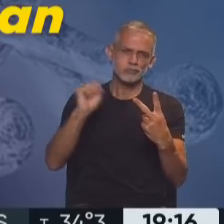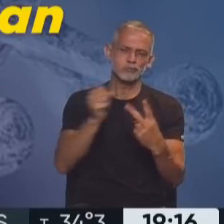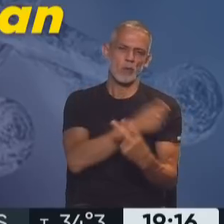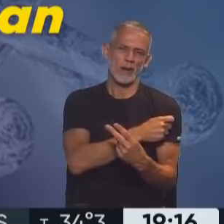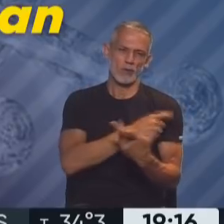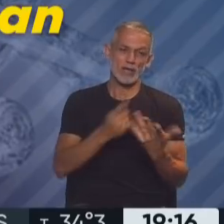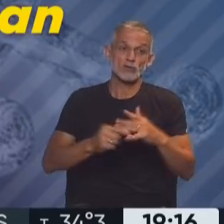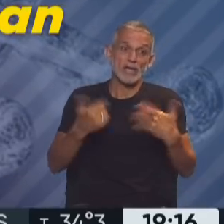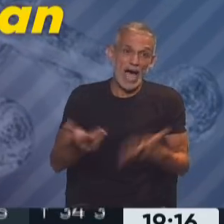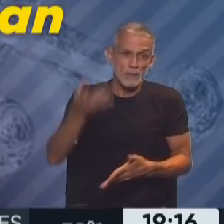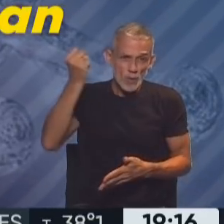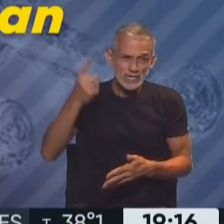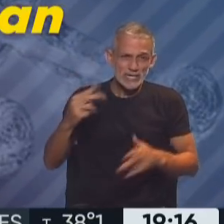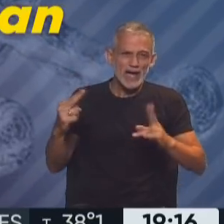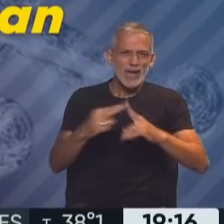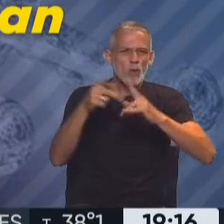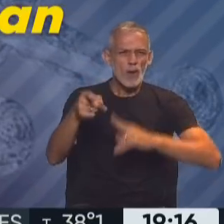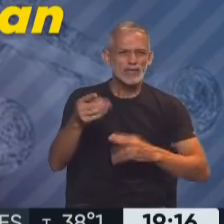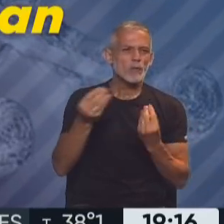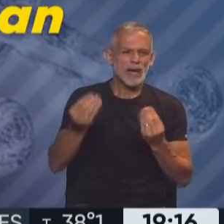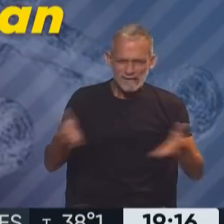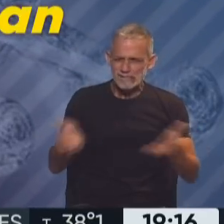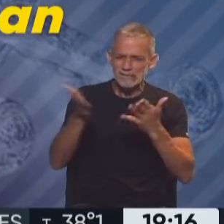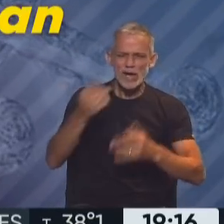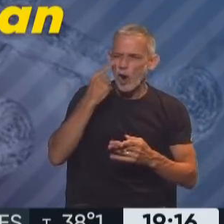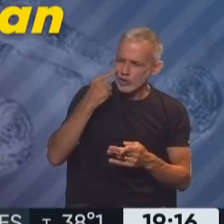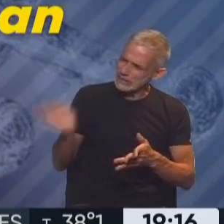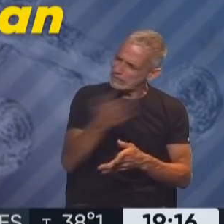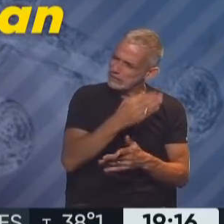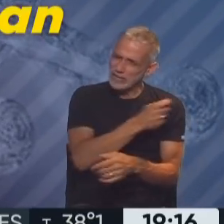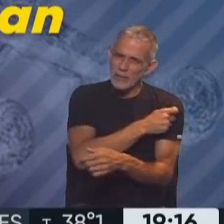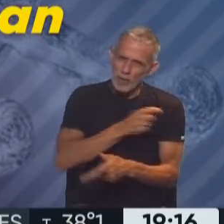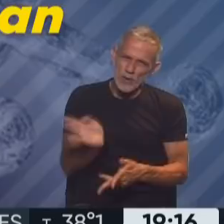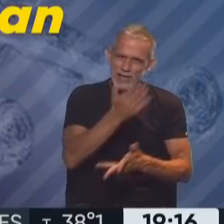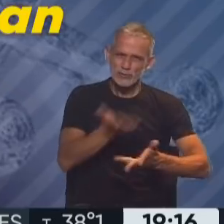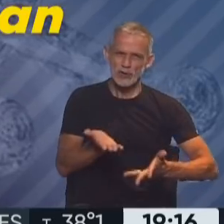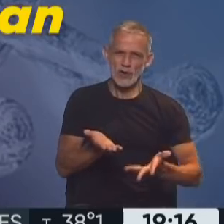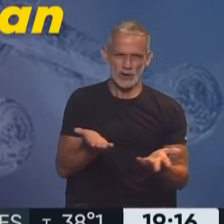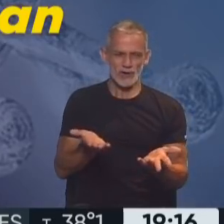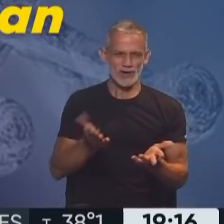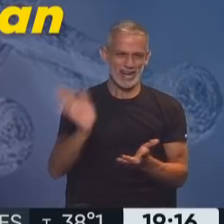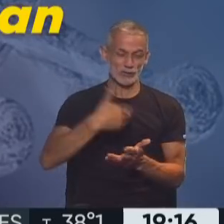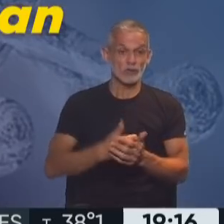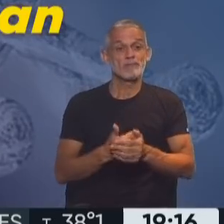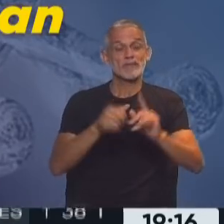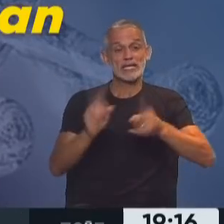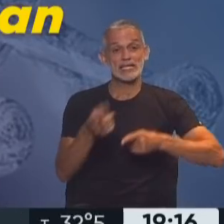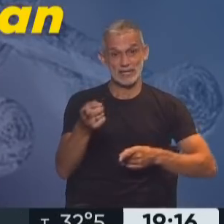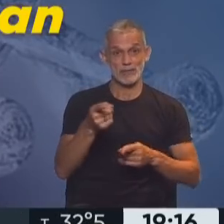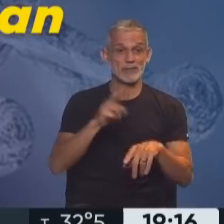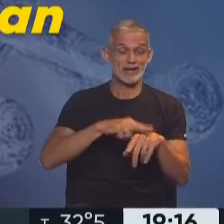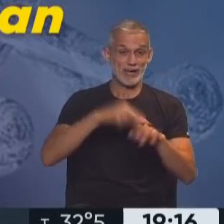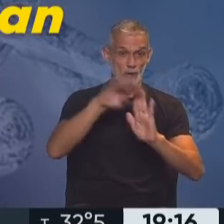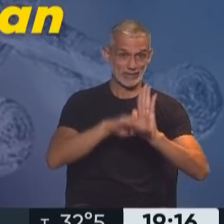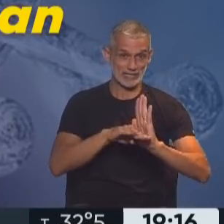y también aprovecha los encuentros para alentar a tus conocidos a que también lo hagan. Por otra parte, también desde las